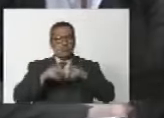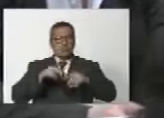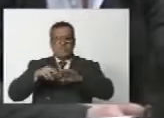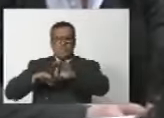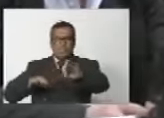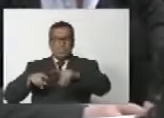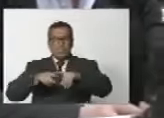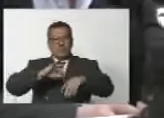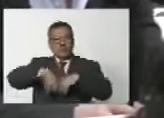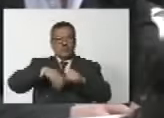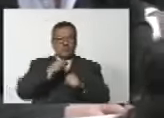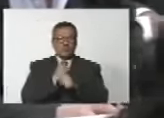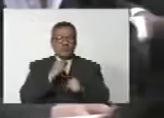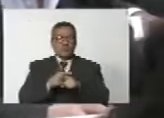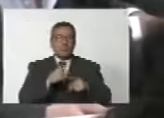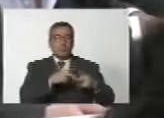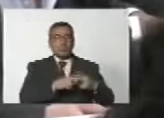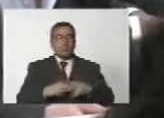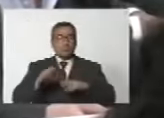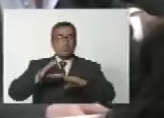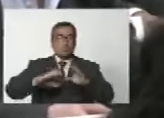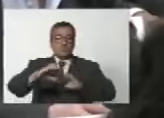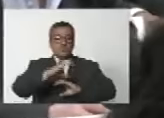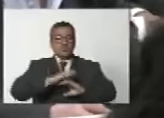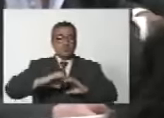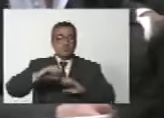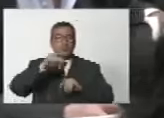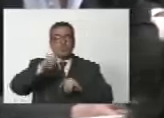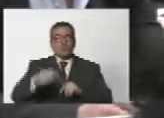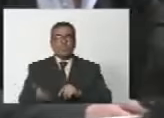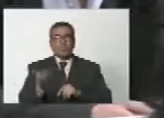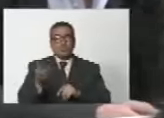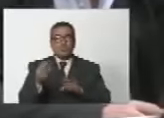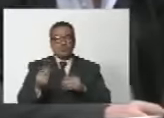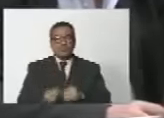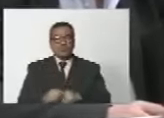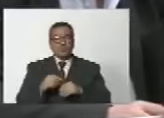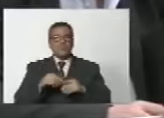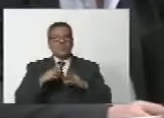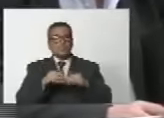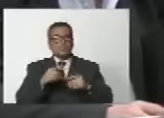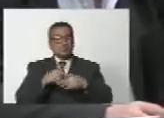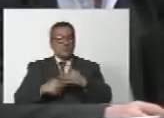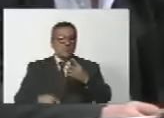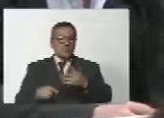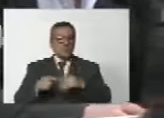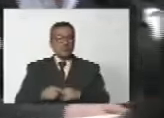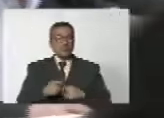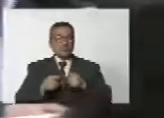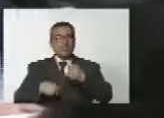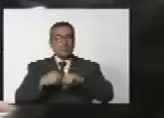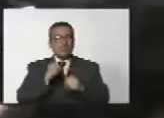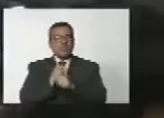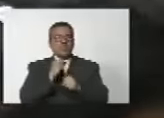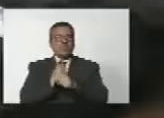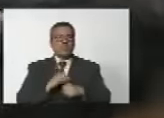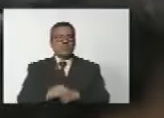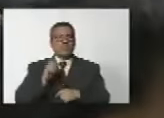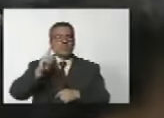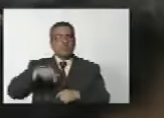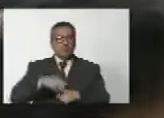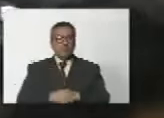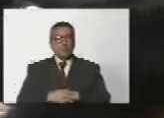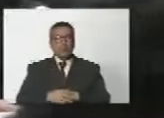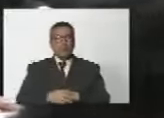móviles. La diplomacia cultural para ella también es muy importante, ámbito transversal de gestión.